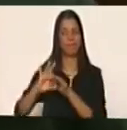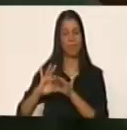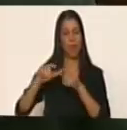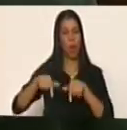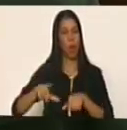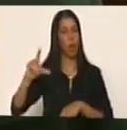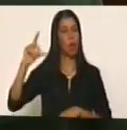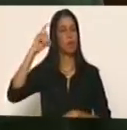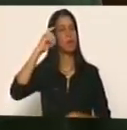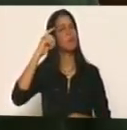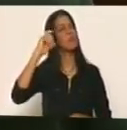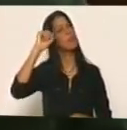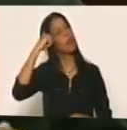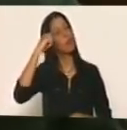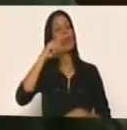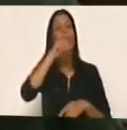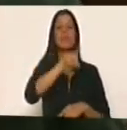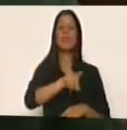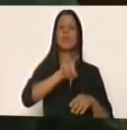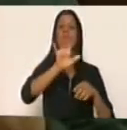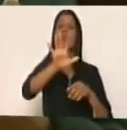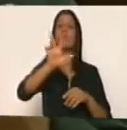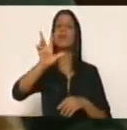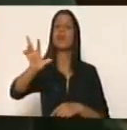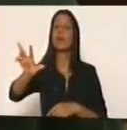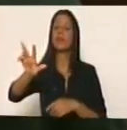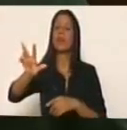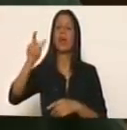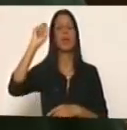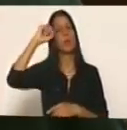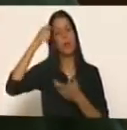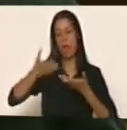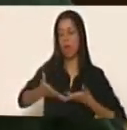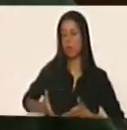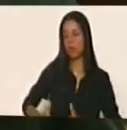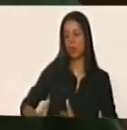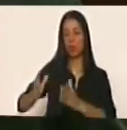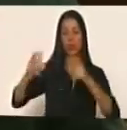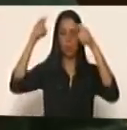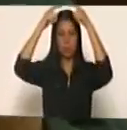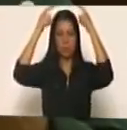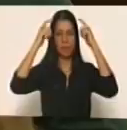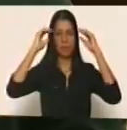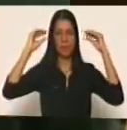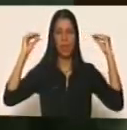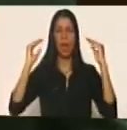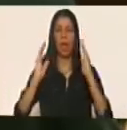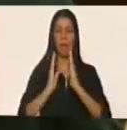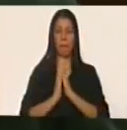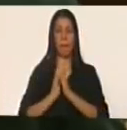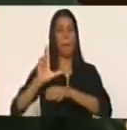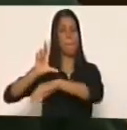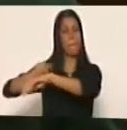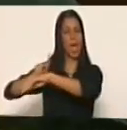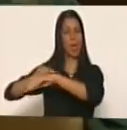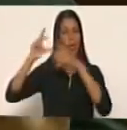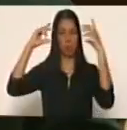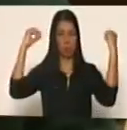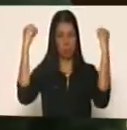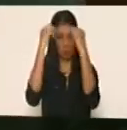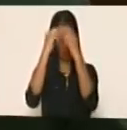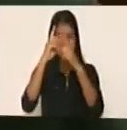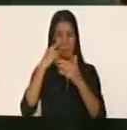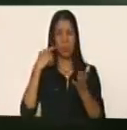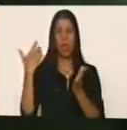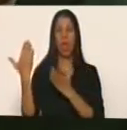del 153 natalicio del doctor José Gregorio Hernández, médico de los pobres y cristiano